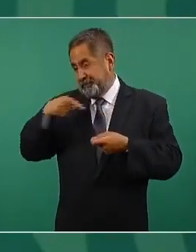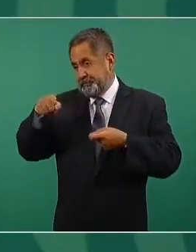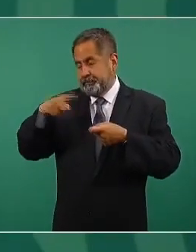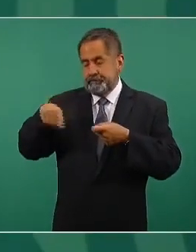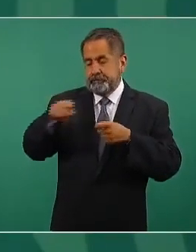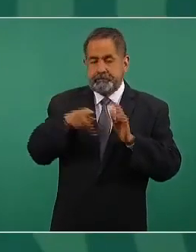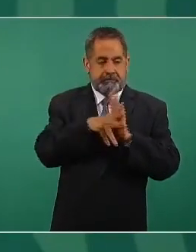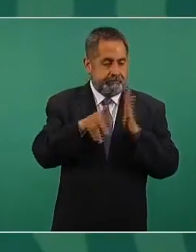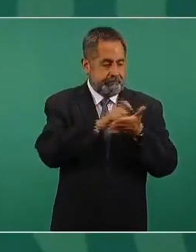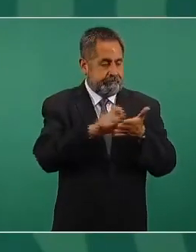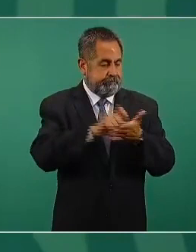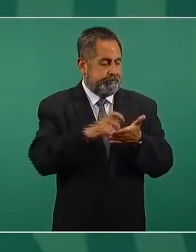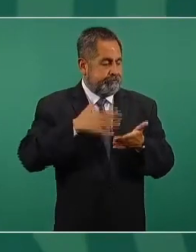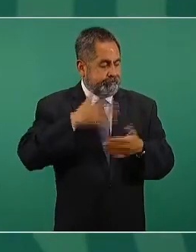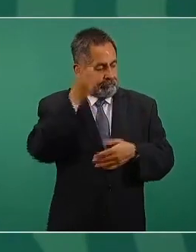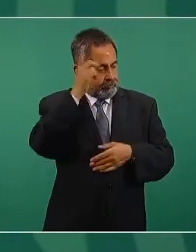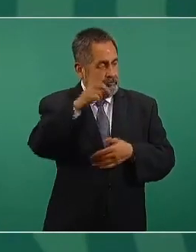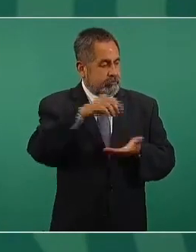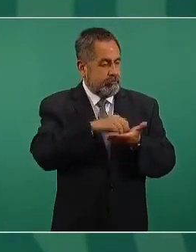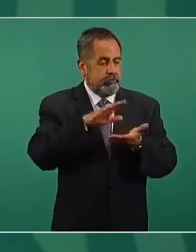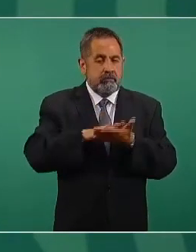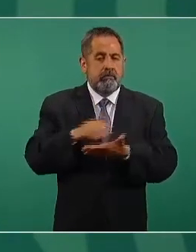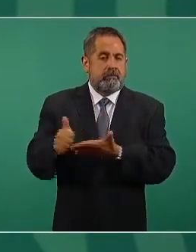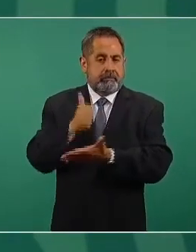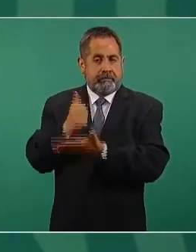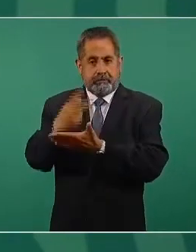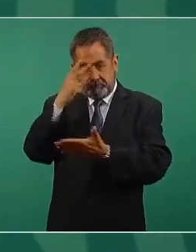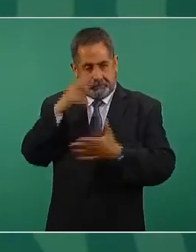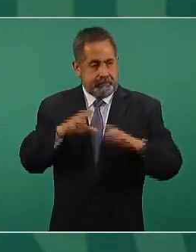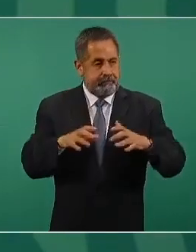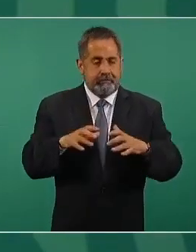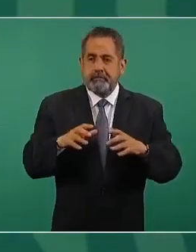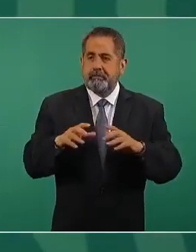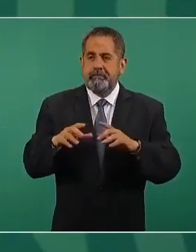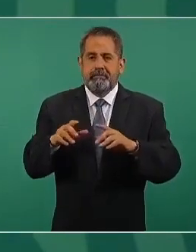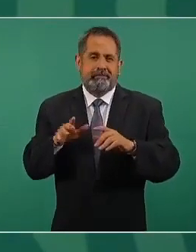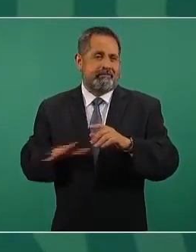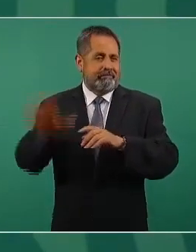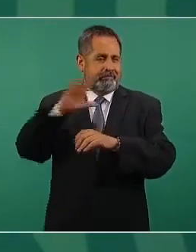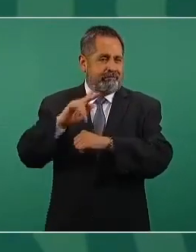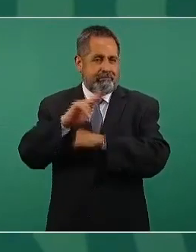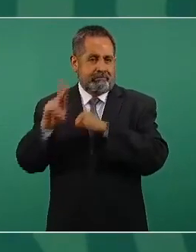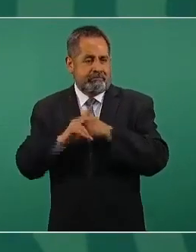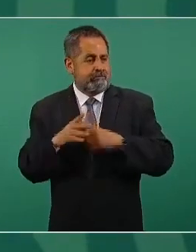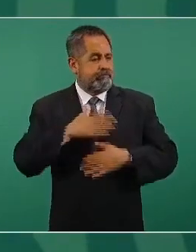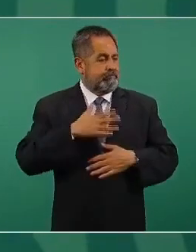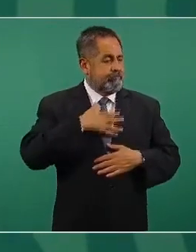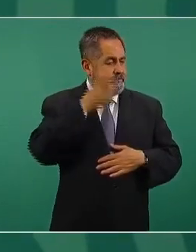principales periódicos de la capital y del resto del país.